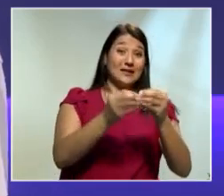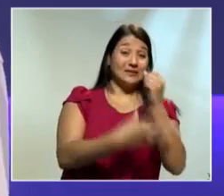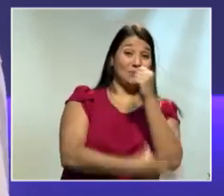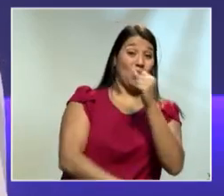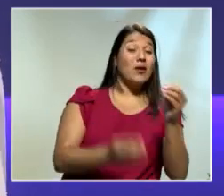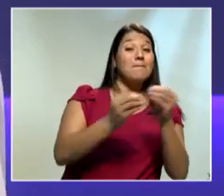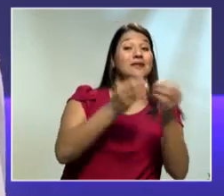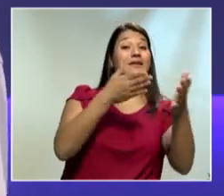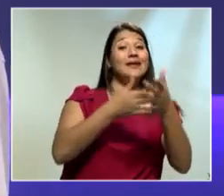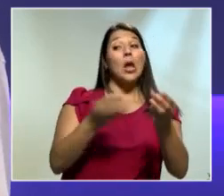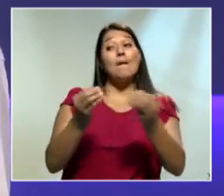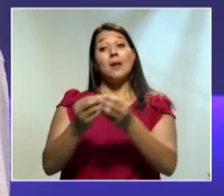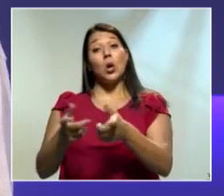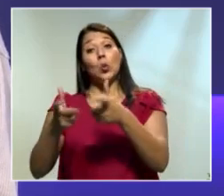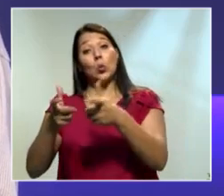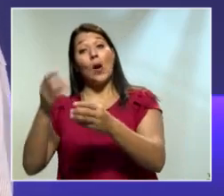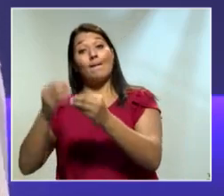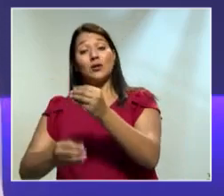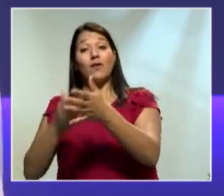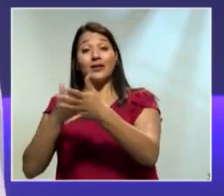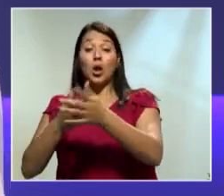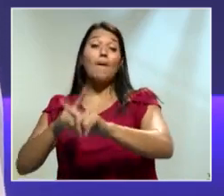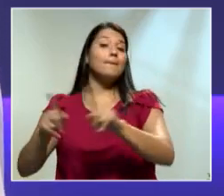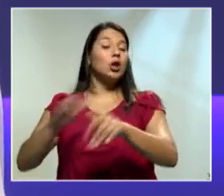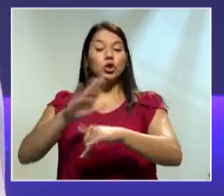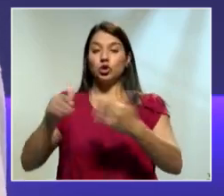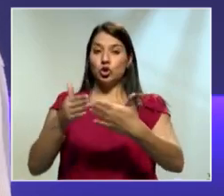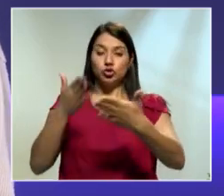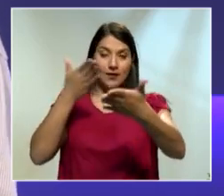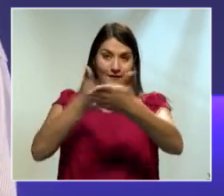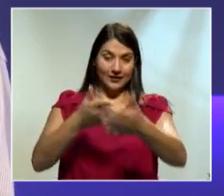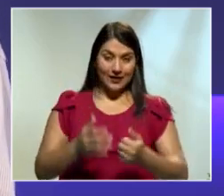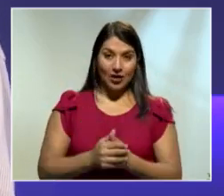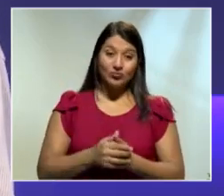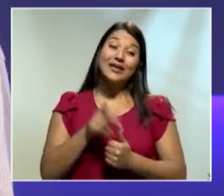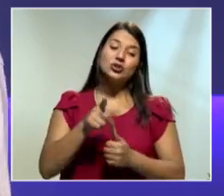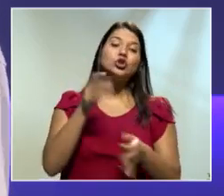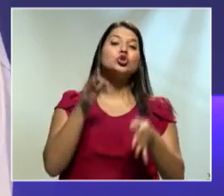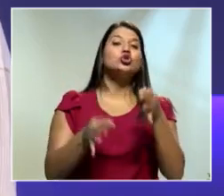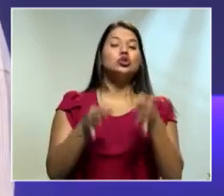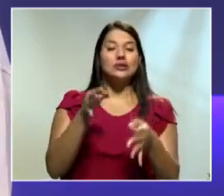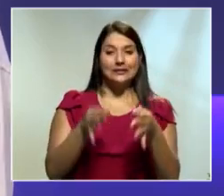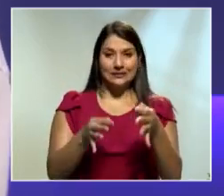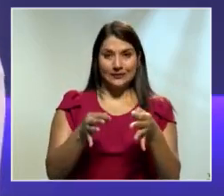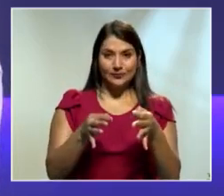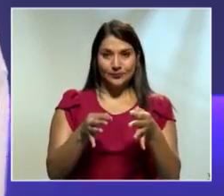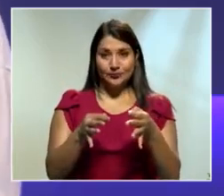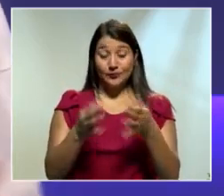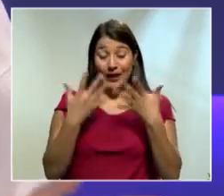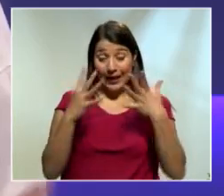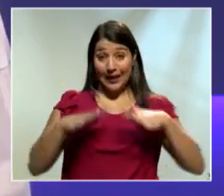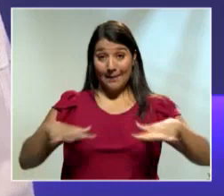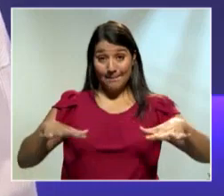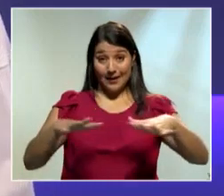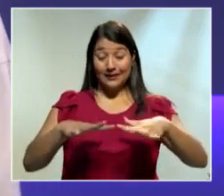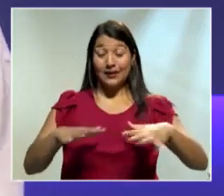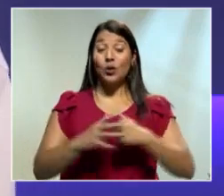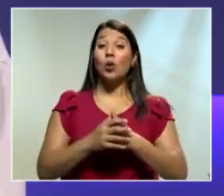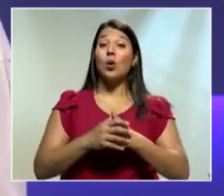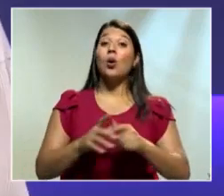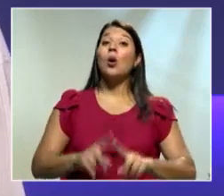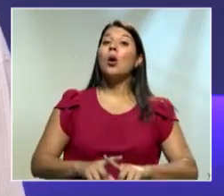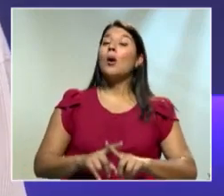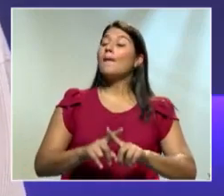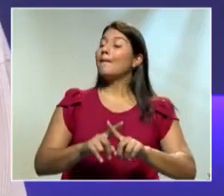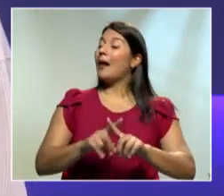en los distintos espacios de discusión, y es necesario abogar por ellos. Pero las consecuencias del cambio climático nos